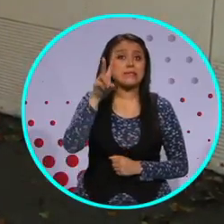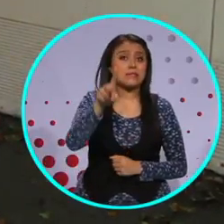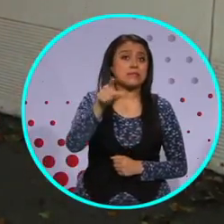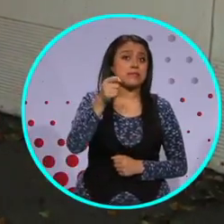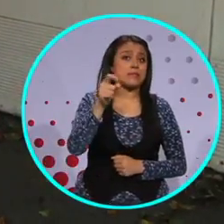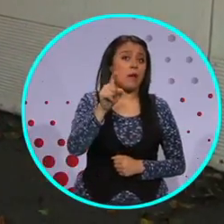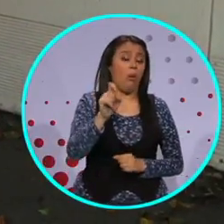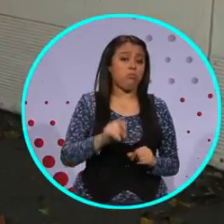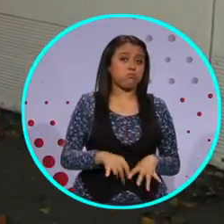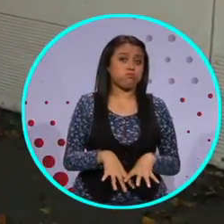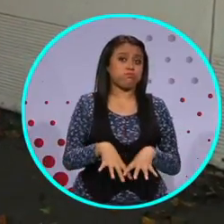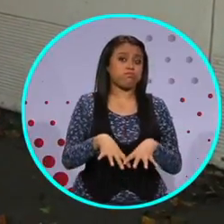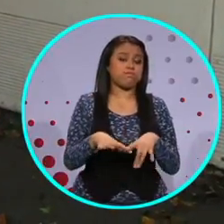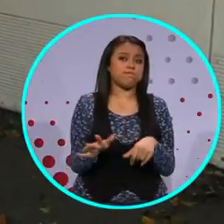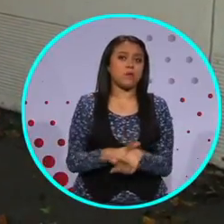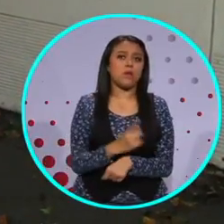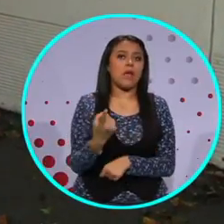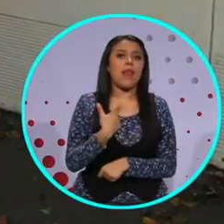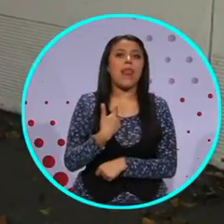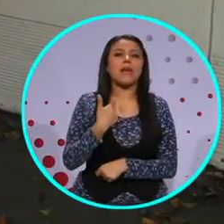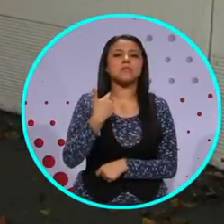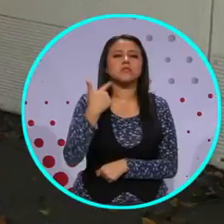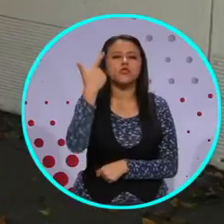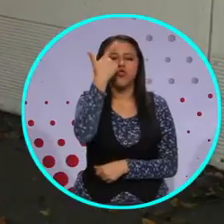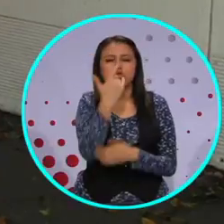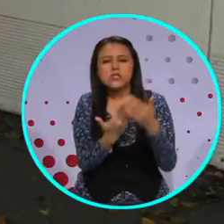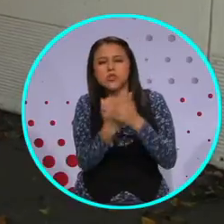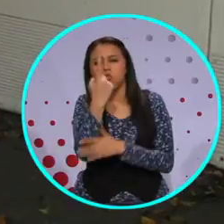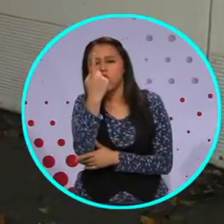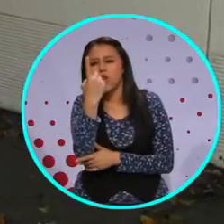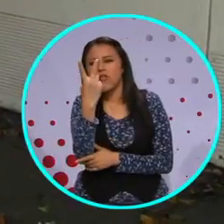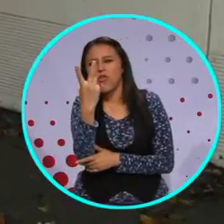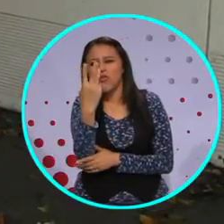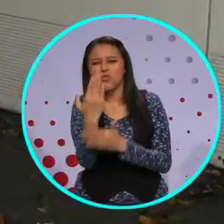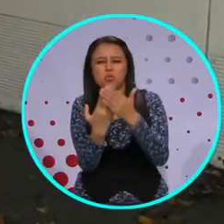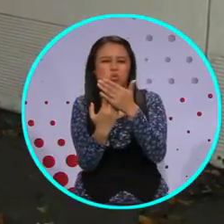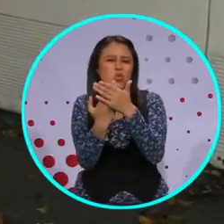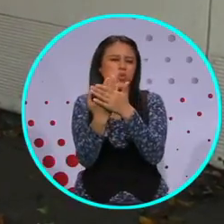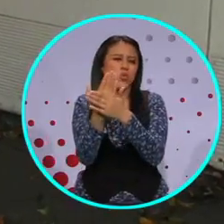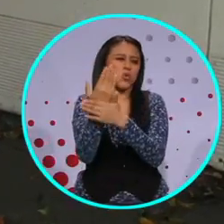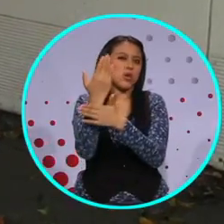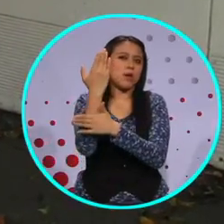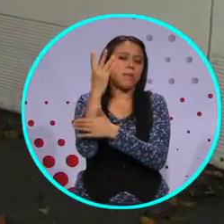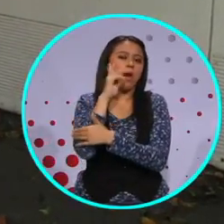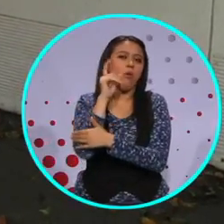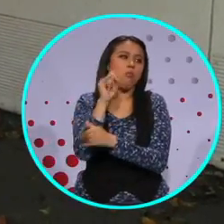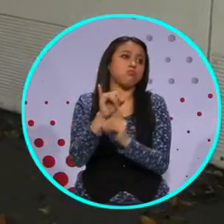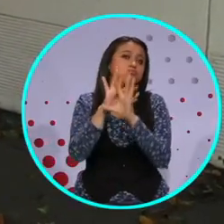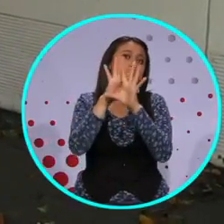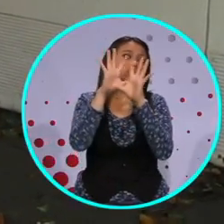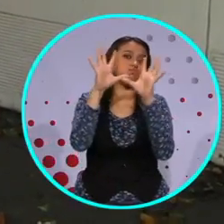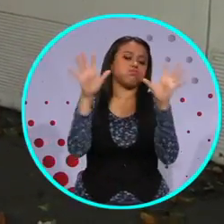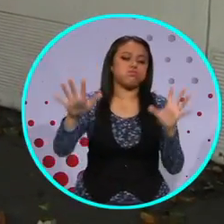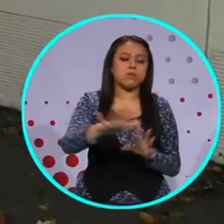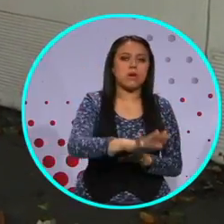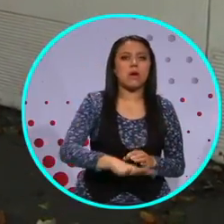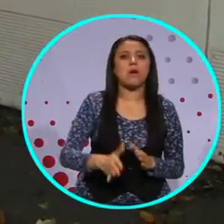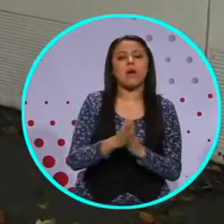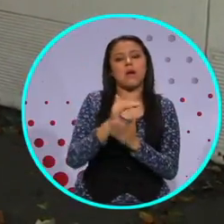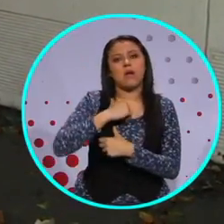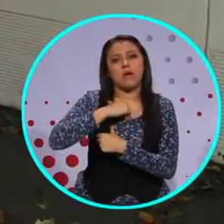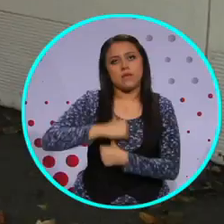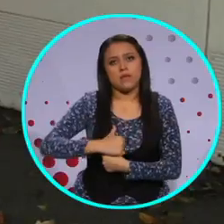fuera el agua pero es por las madrugadas alrededor de la una o dos de la mañana es cuando esté bien yo rabiar vamos a buscar las autoridades